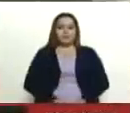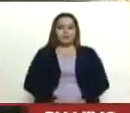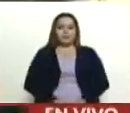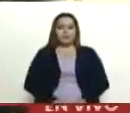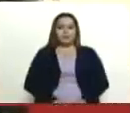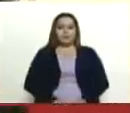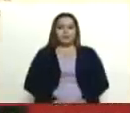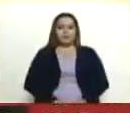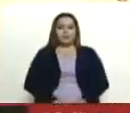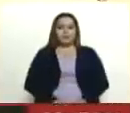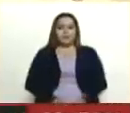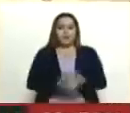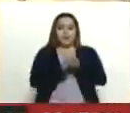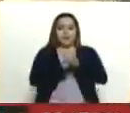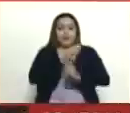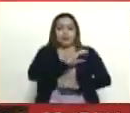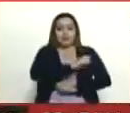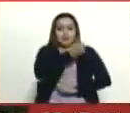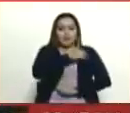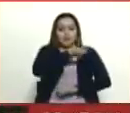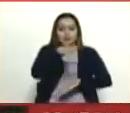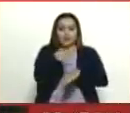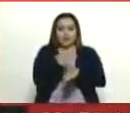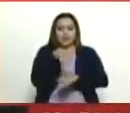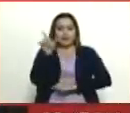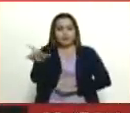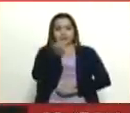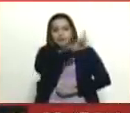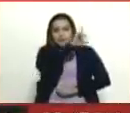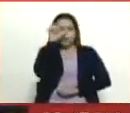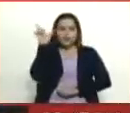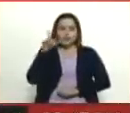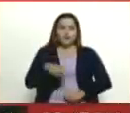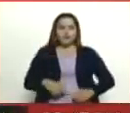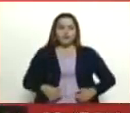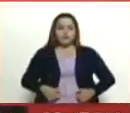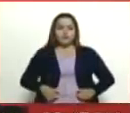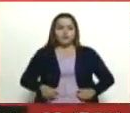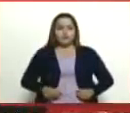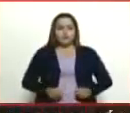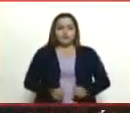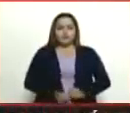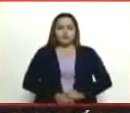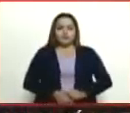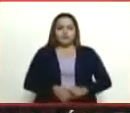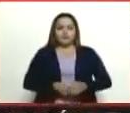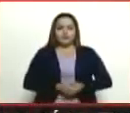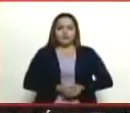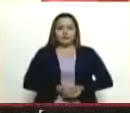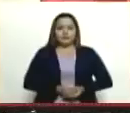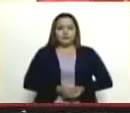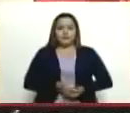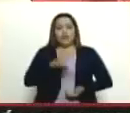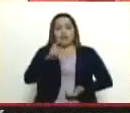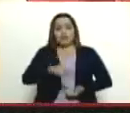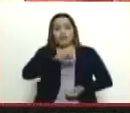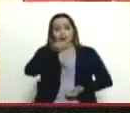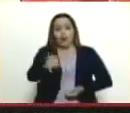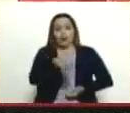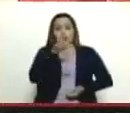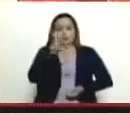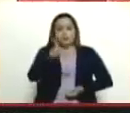Compañeras de la Dirección Nacional del Partido Socialista Unido de Venezuela y de la JPSUV a nivel